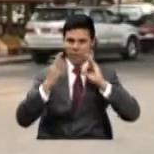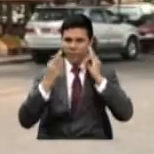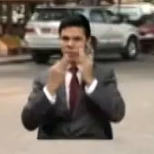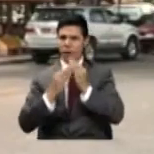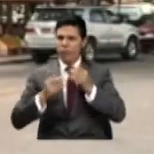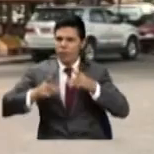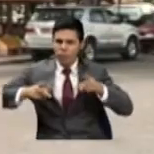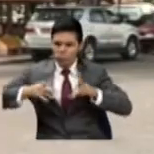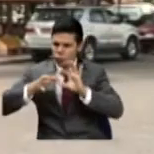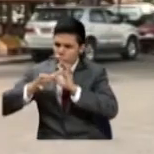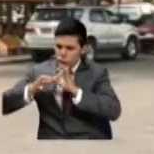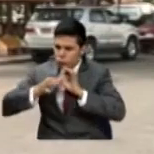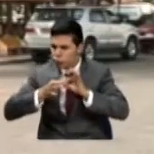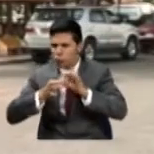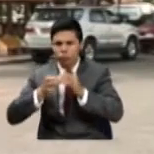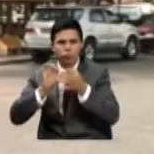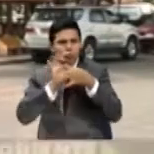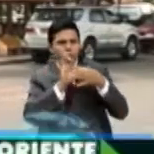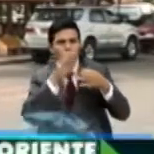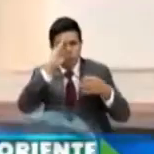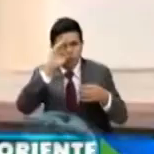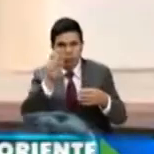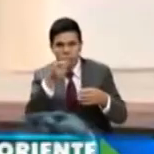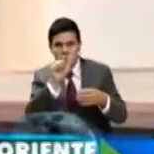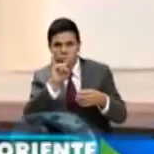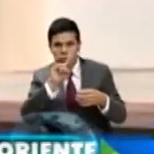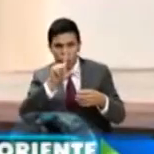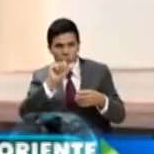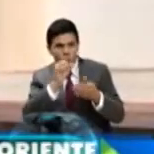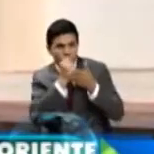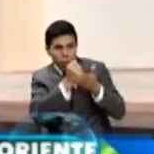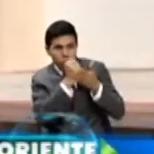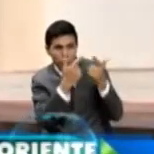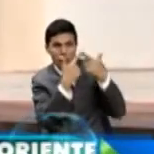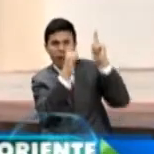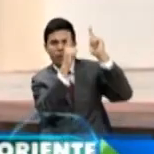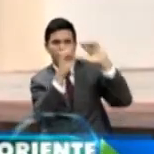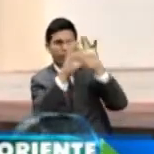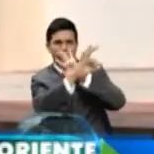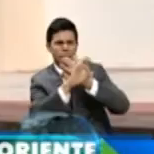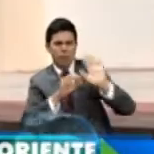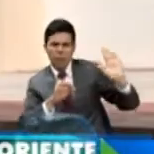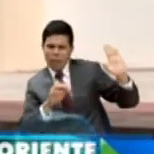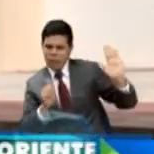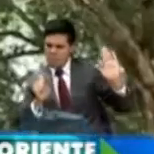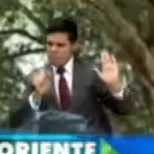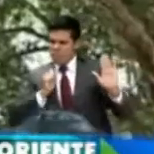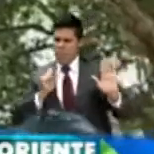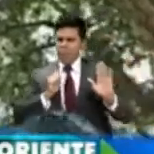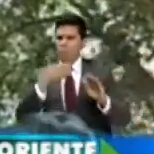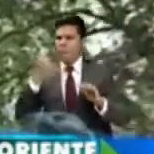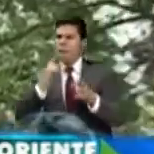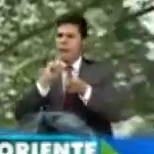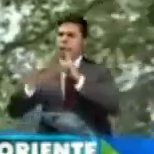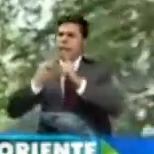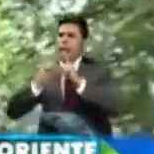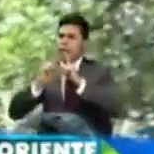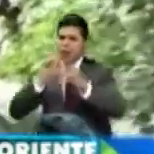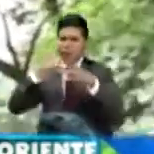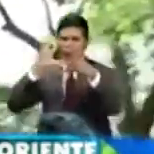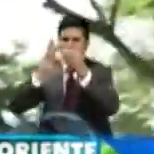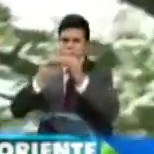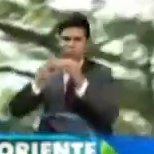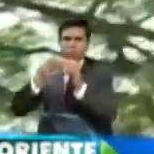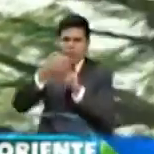trabajaron mancomunadamente con el Gaula para lograr su liberación y que decidieron llevar a cabo la negociación. Como un